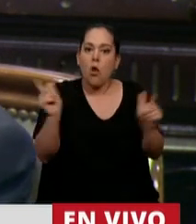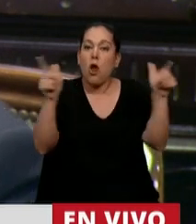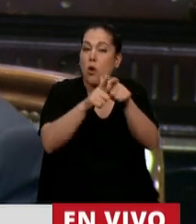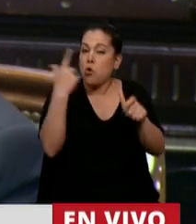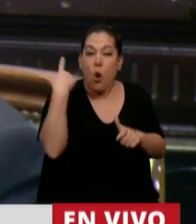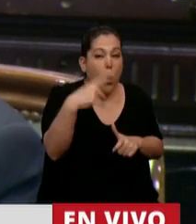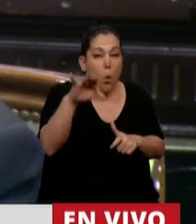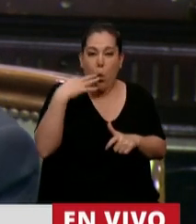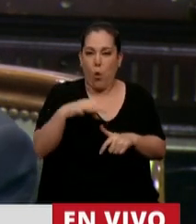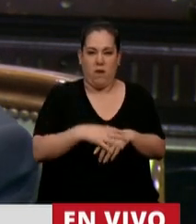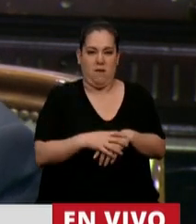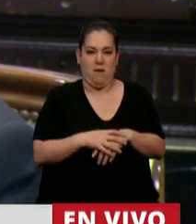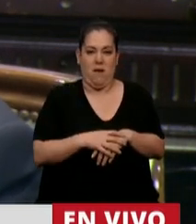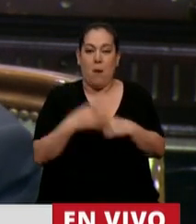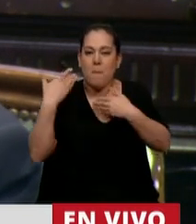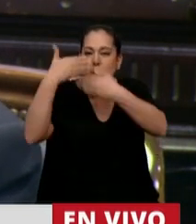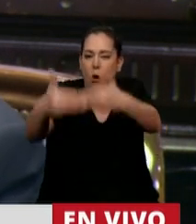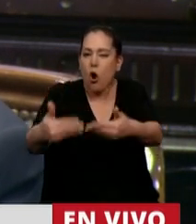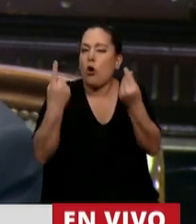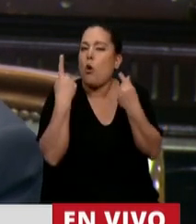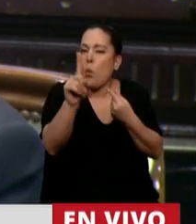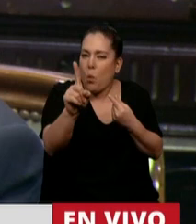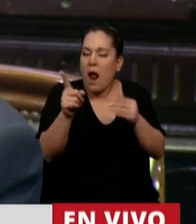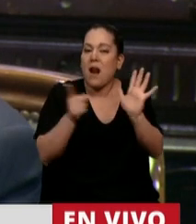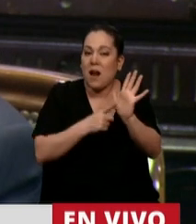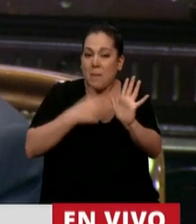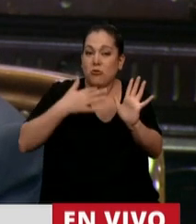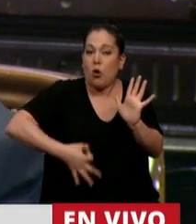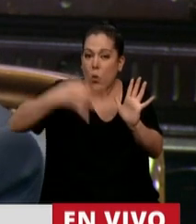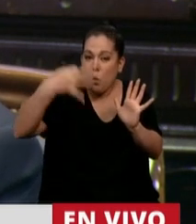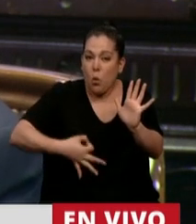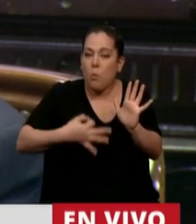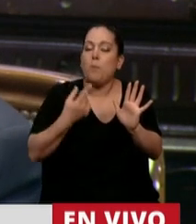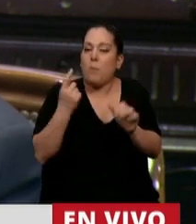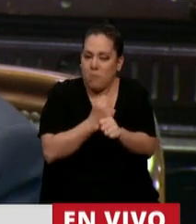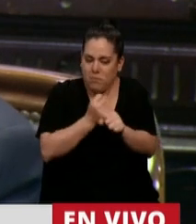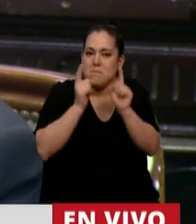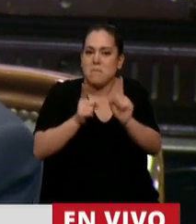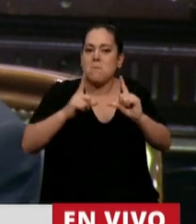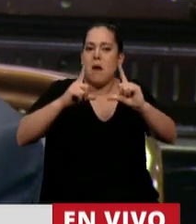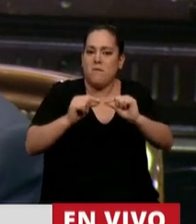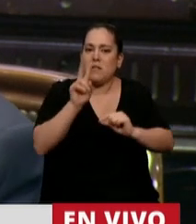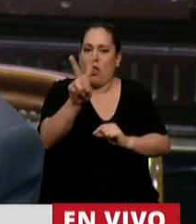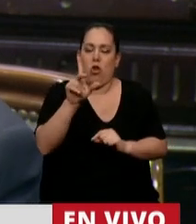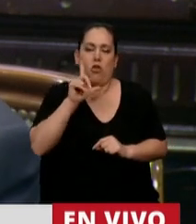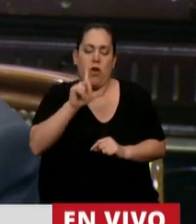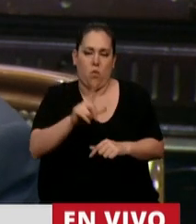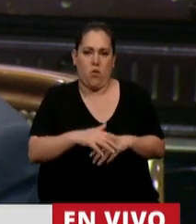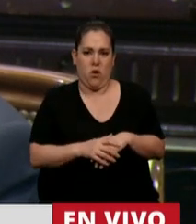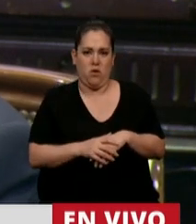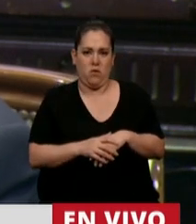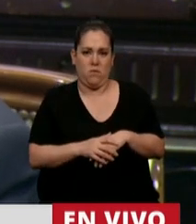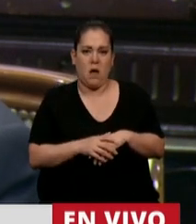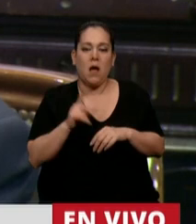única hasta acá prórroga legalmente, reglamentariamente aprobada, con el consenso, con la